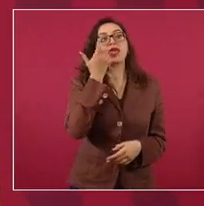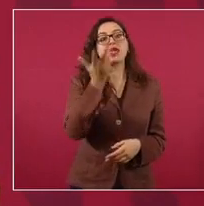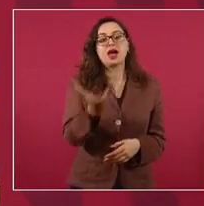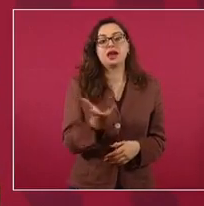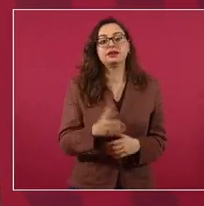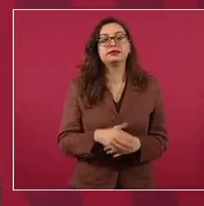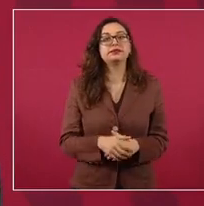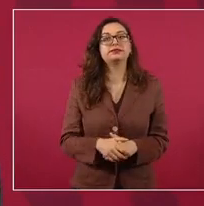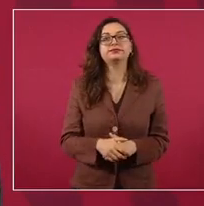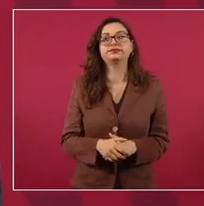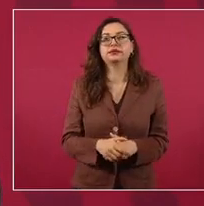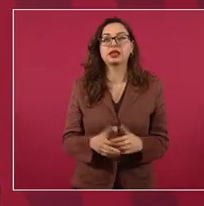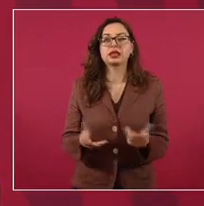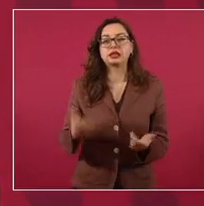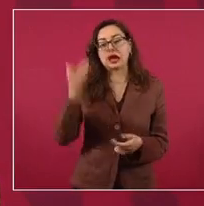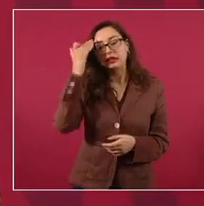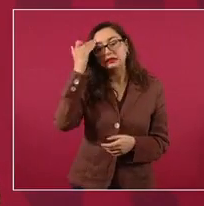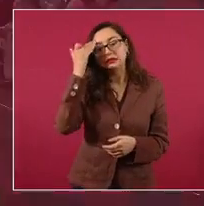se hiciera